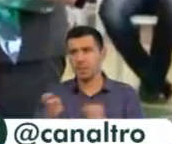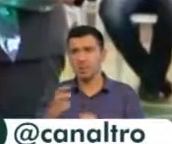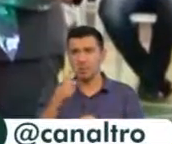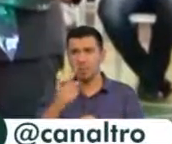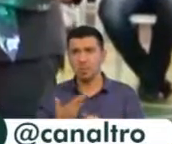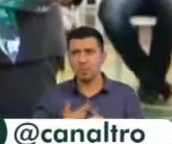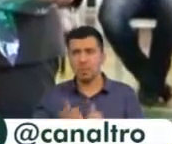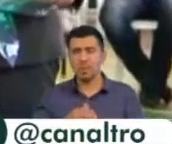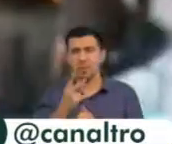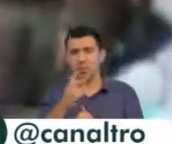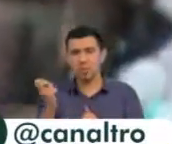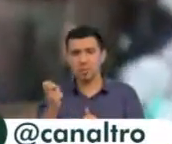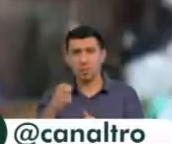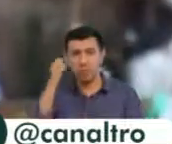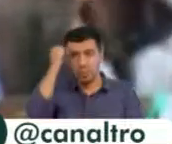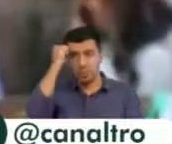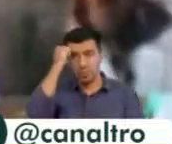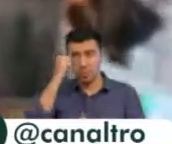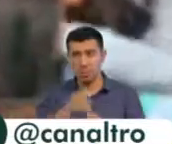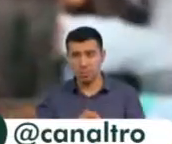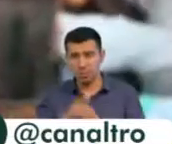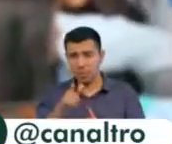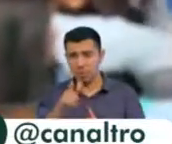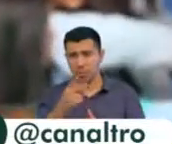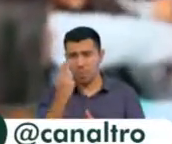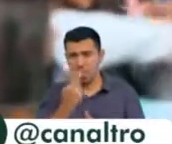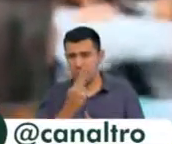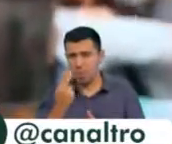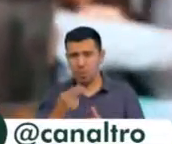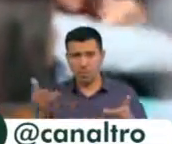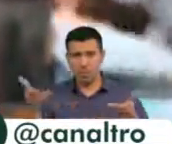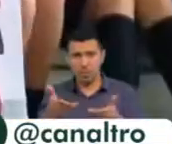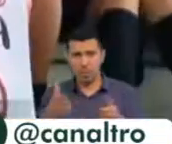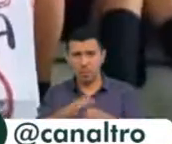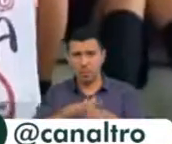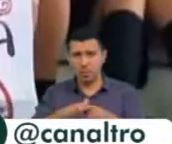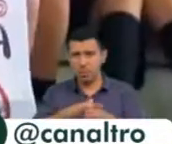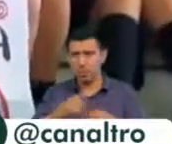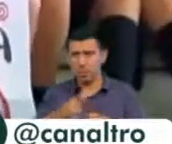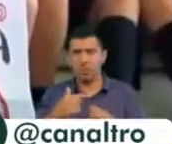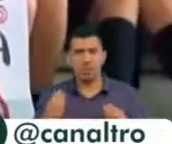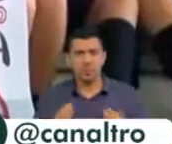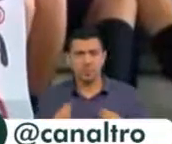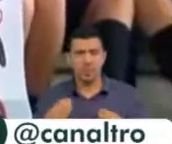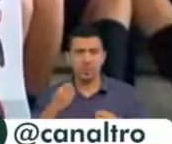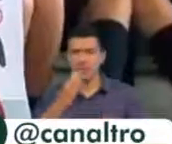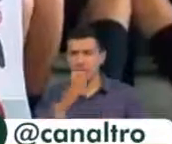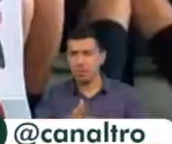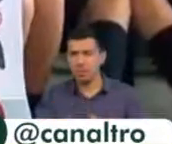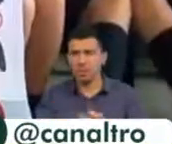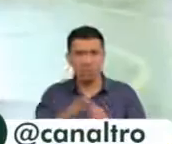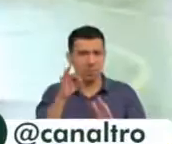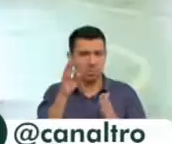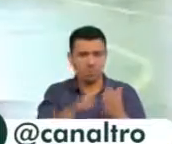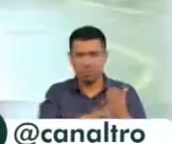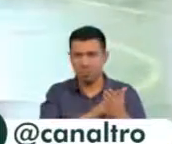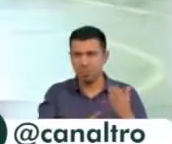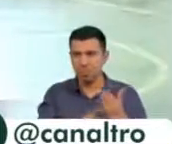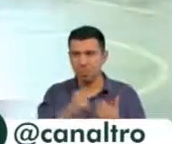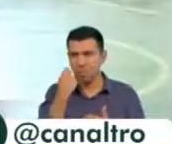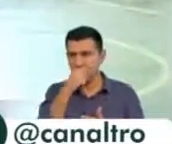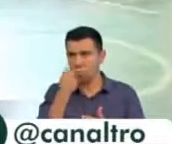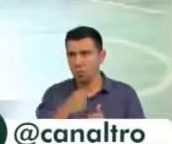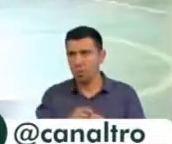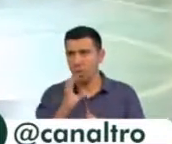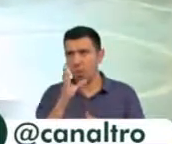docentes que tienen el compromiso de que esta ciudad estudiantil viva y disfrute de un ambiente sin drogas y sin